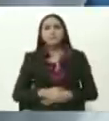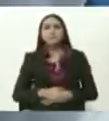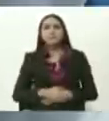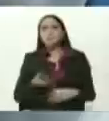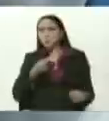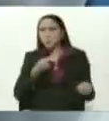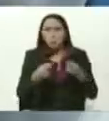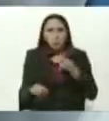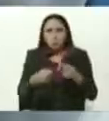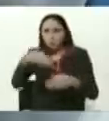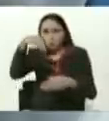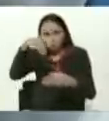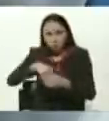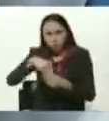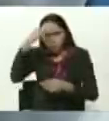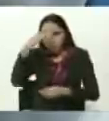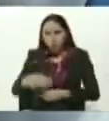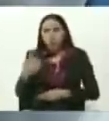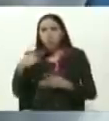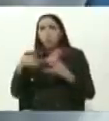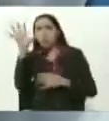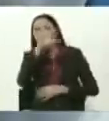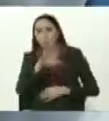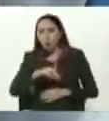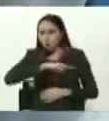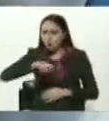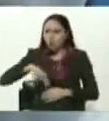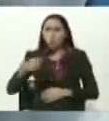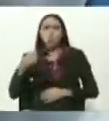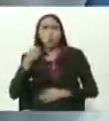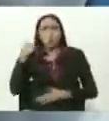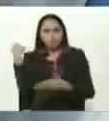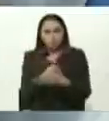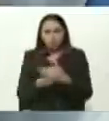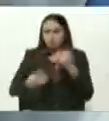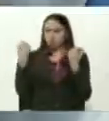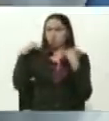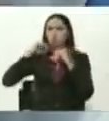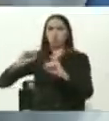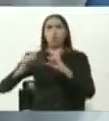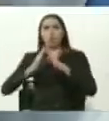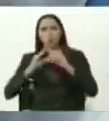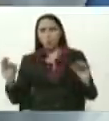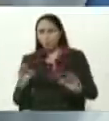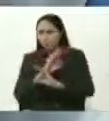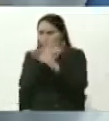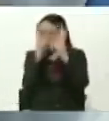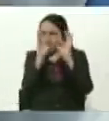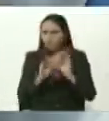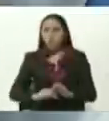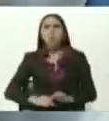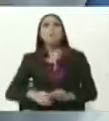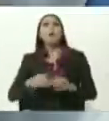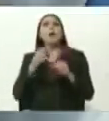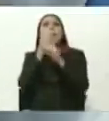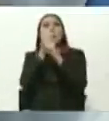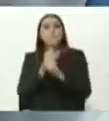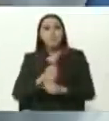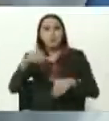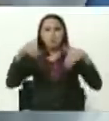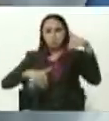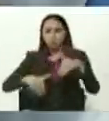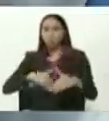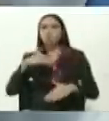intentos de intervención militar, etcétera, hemos ido venciendo y enrumbados hacia un proceso electoral